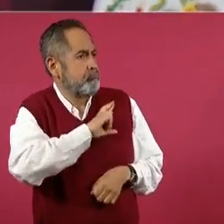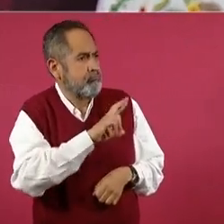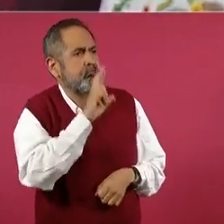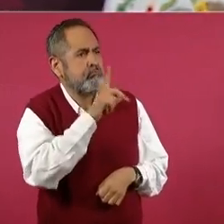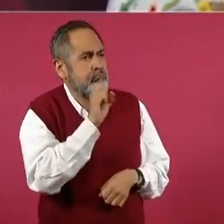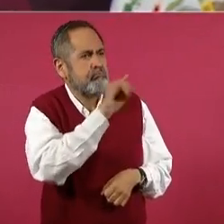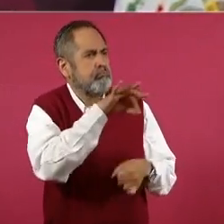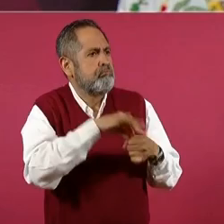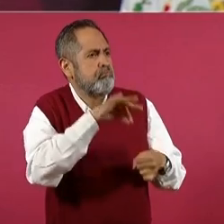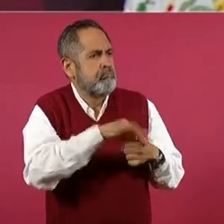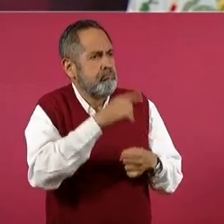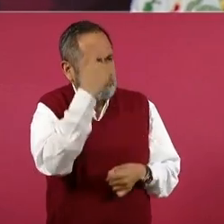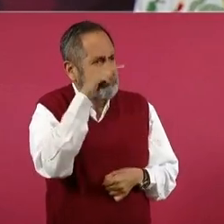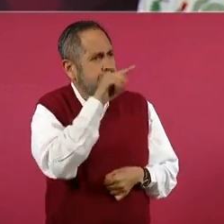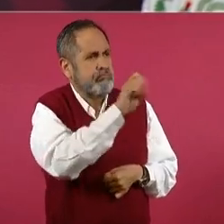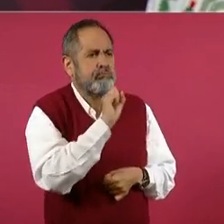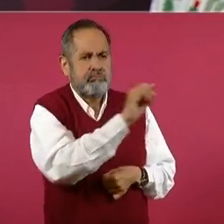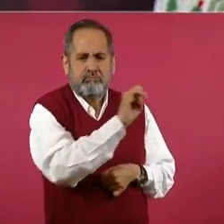industria